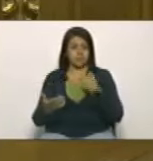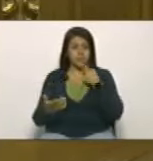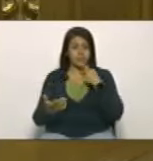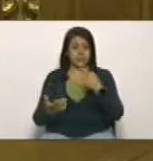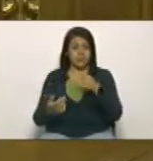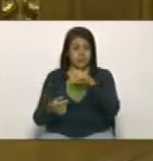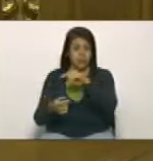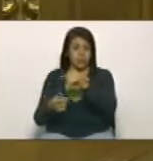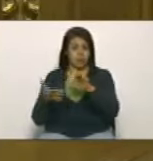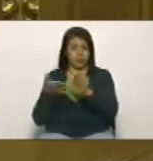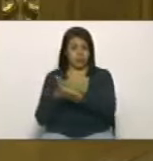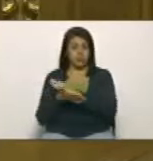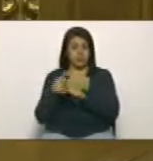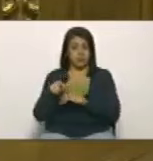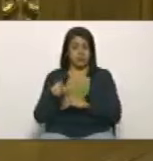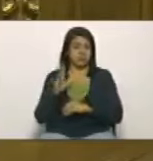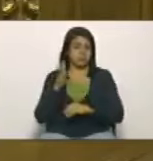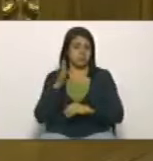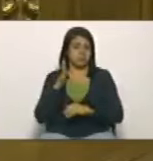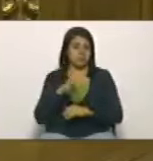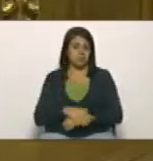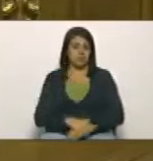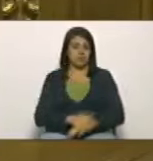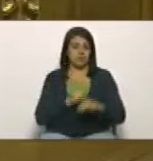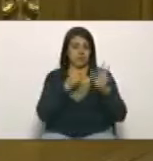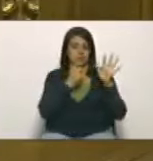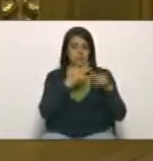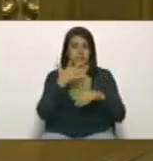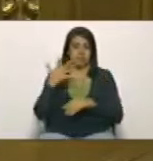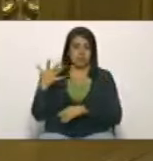hablando significa aproximadamente